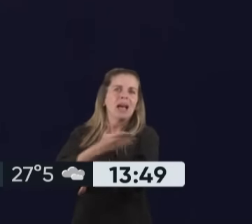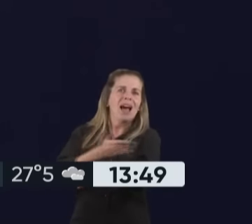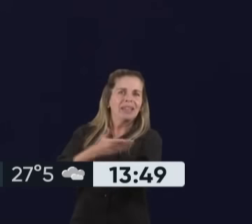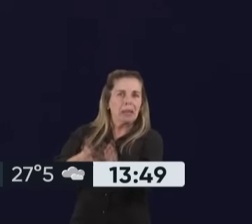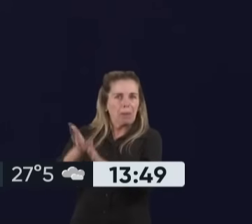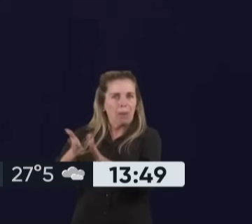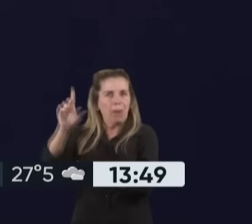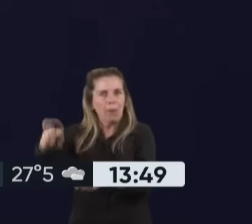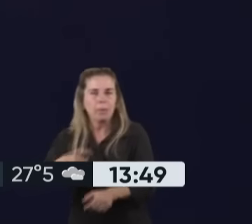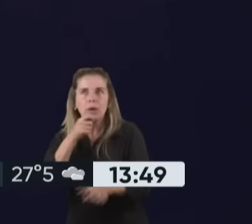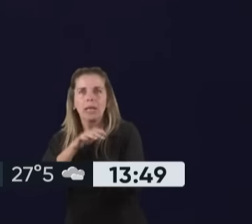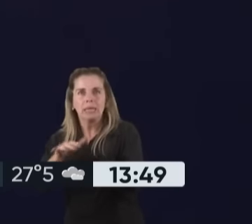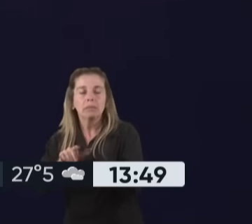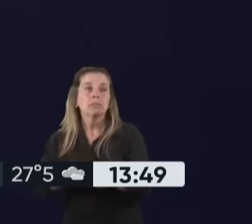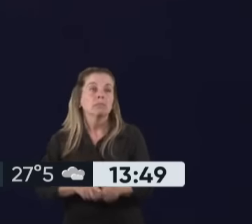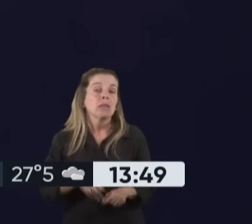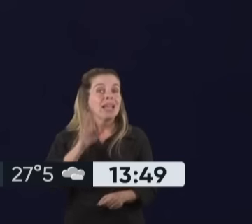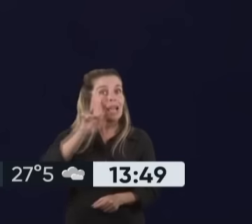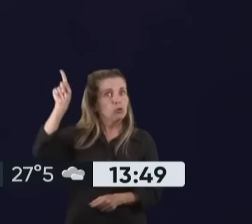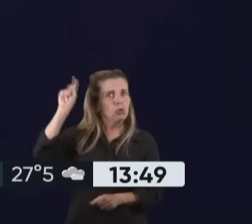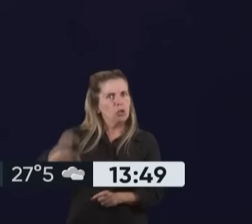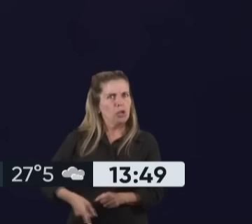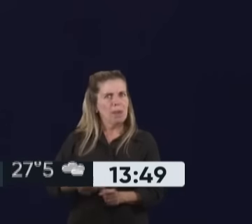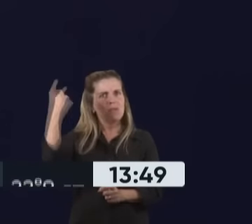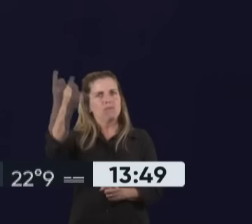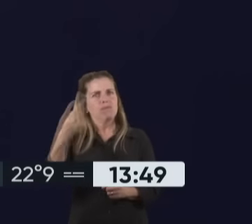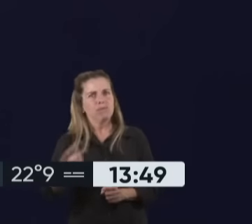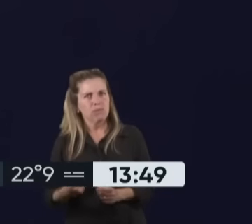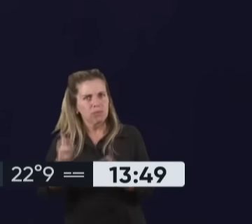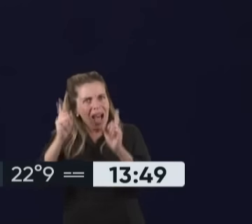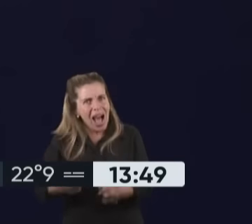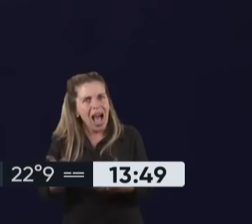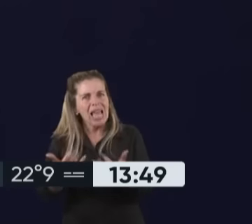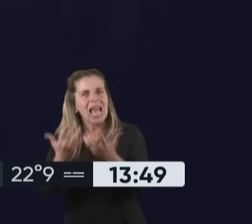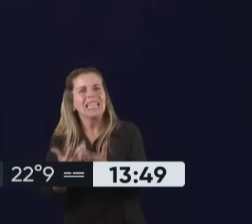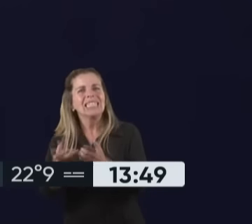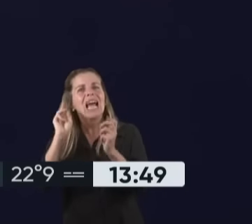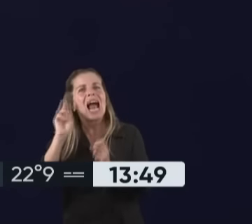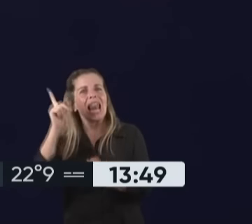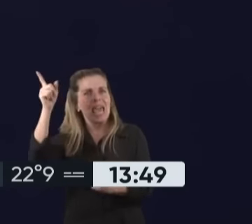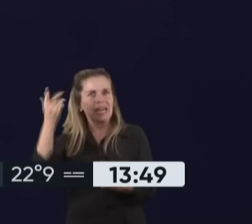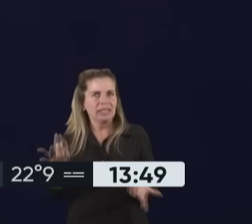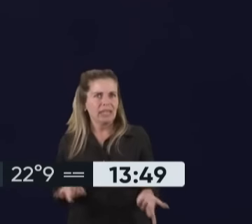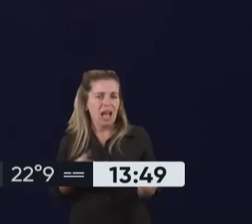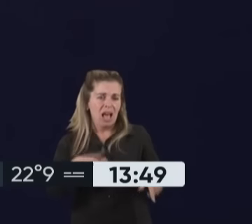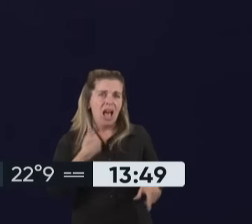avisos, Estados Unidos con los huracanes, es decir, que es un sistema que llega a la Argentina